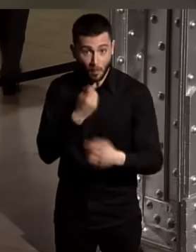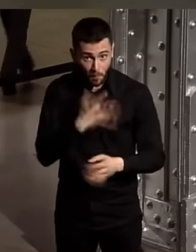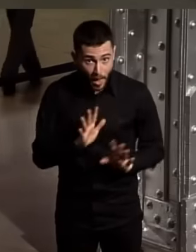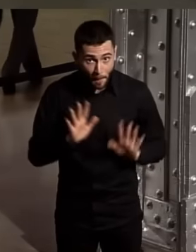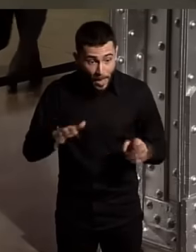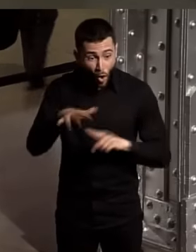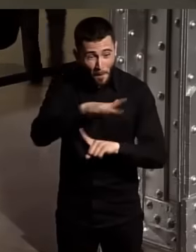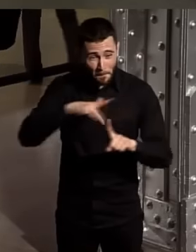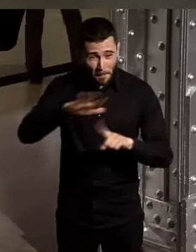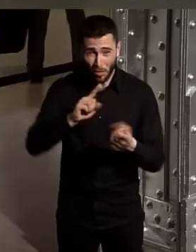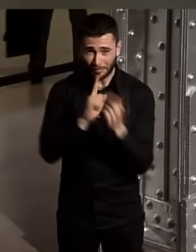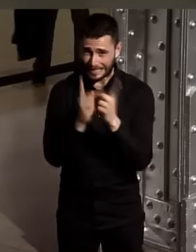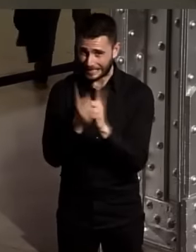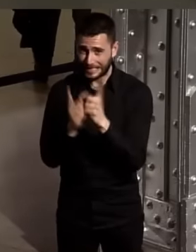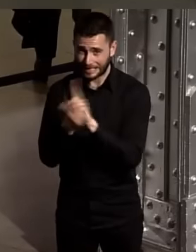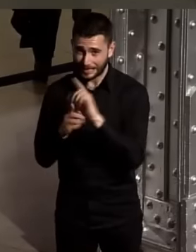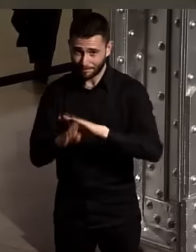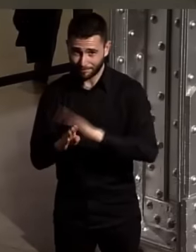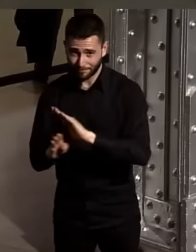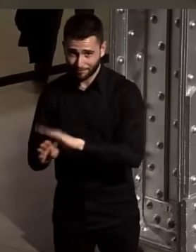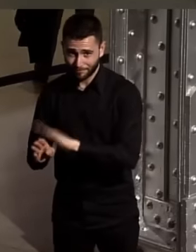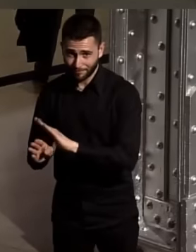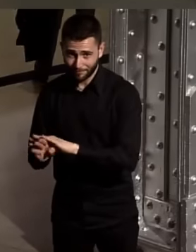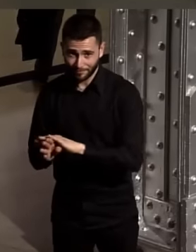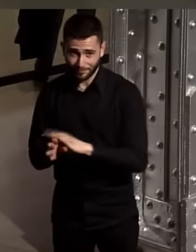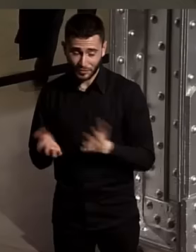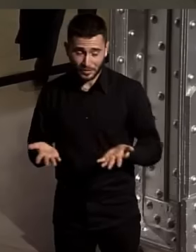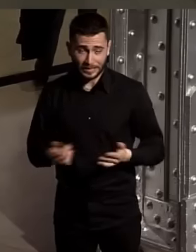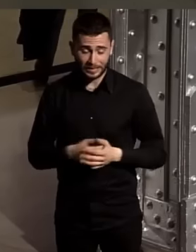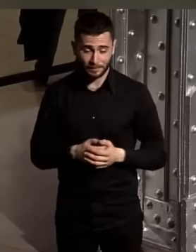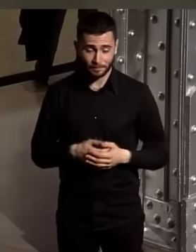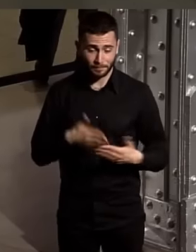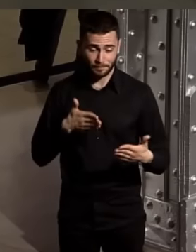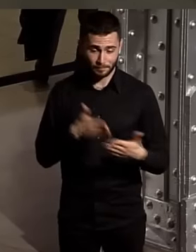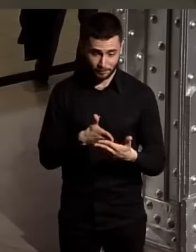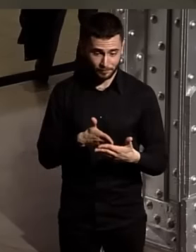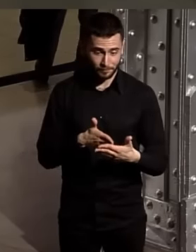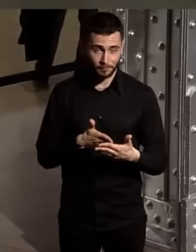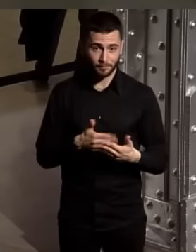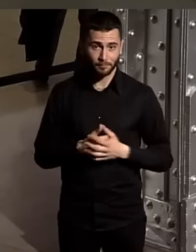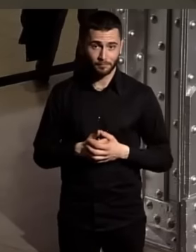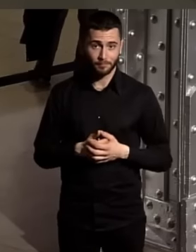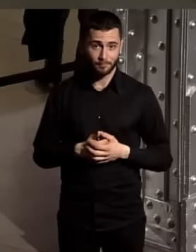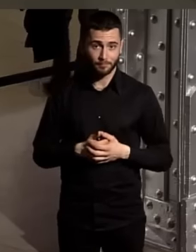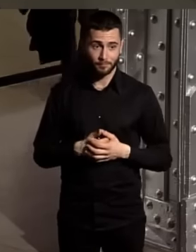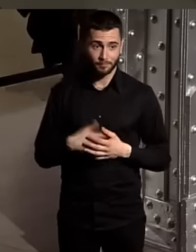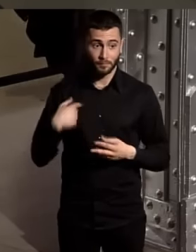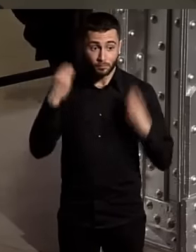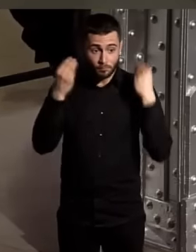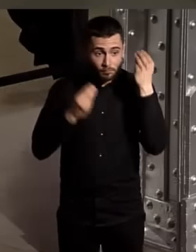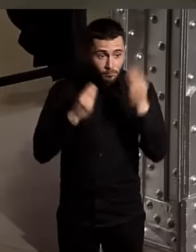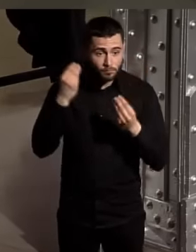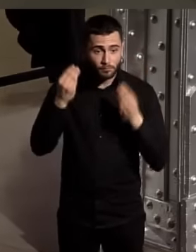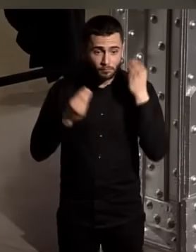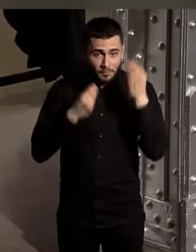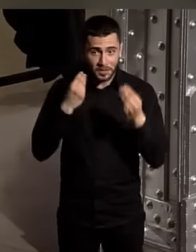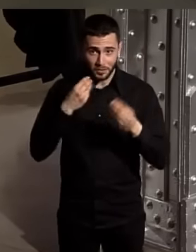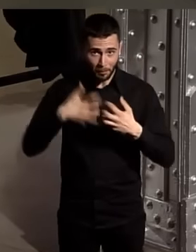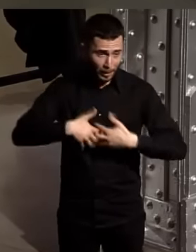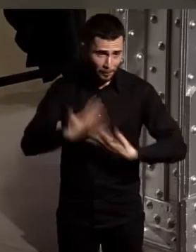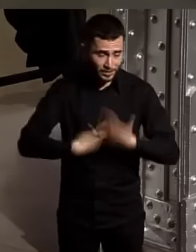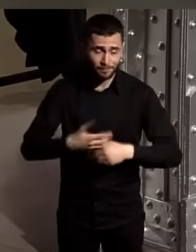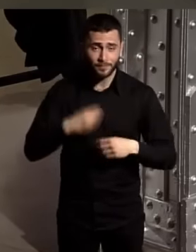medio está cambiando continuamente te puedes quedar obsoleto enseguida de manera que yo ahora esto es una reflexión se me acer sobre la marcha tu